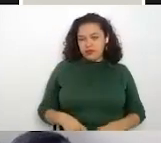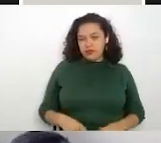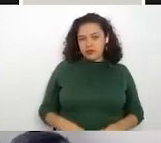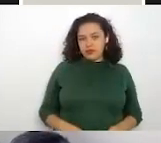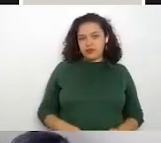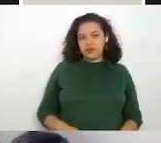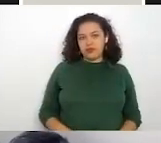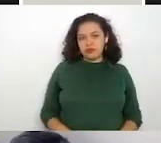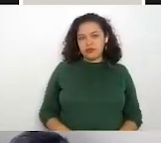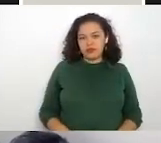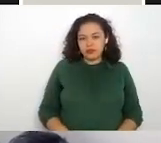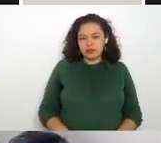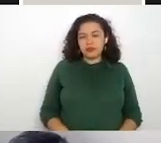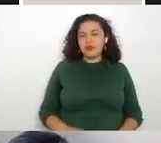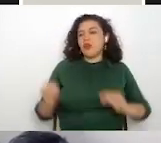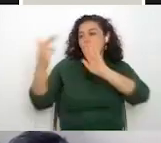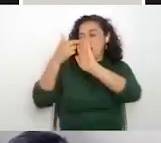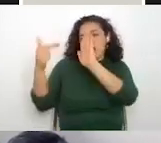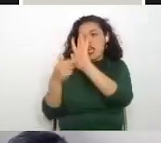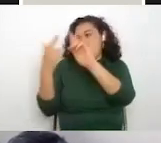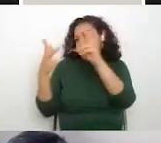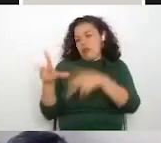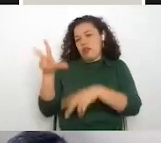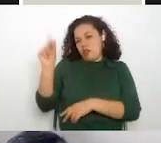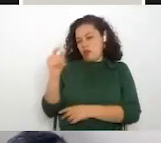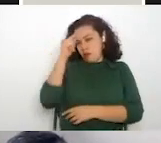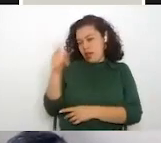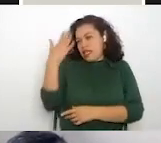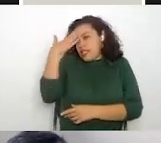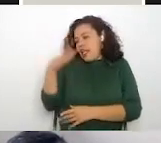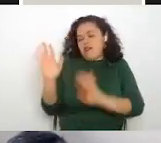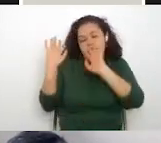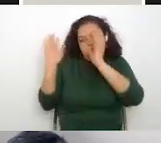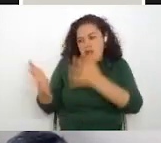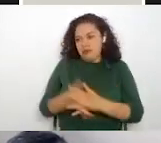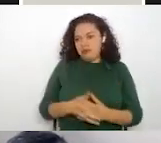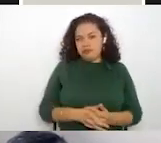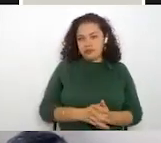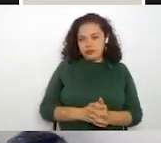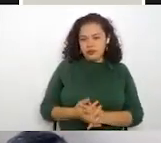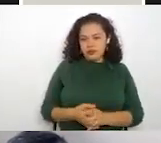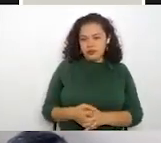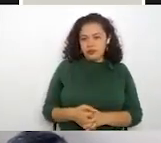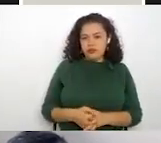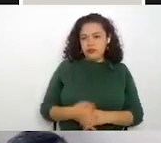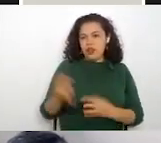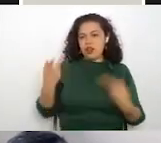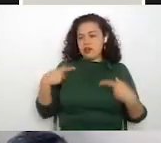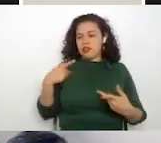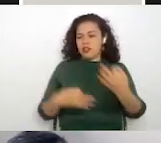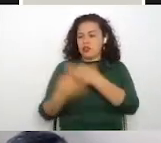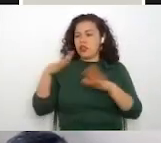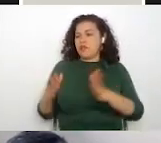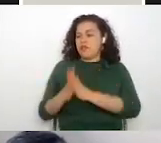violar alguna regla, porque puesto ya lo sabe, siempre todos los involucrados conocen